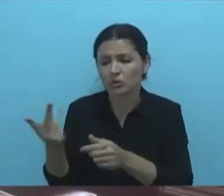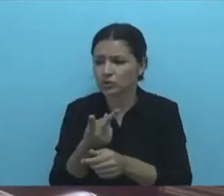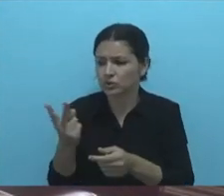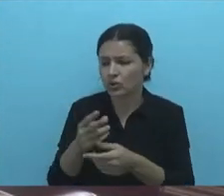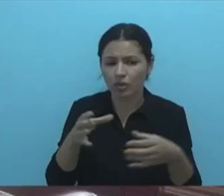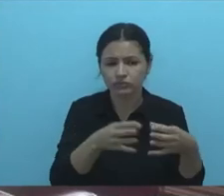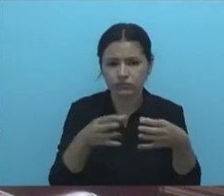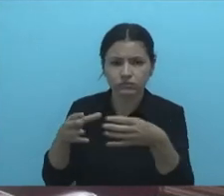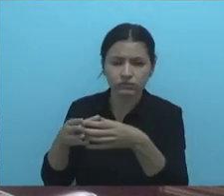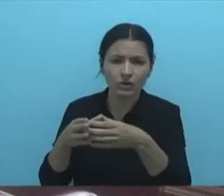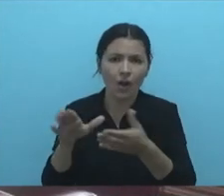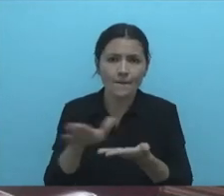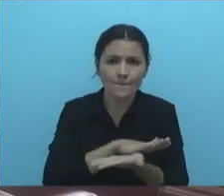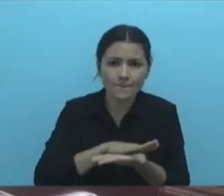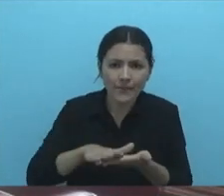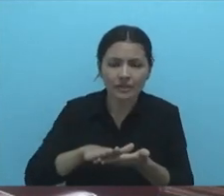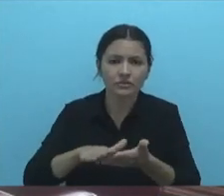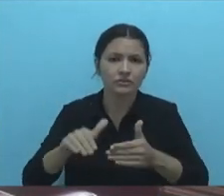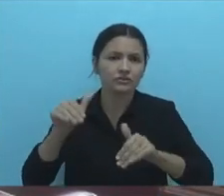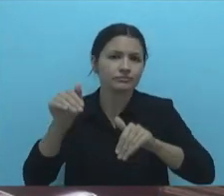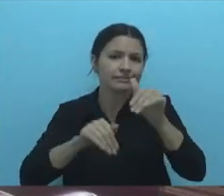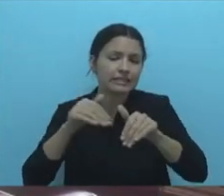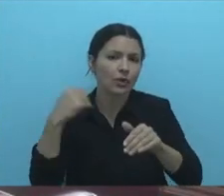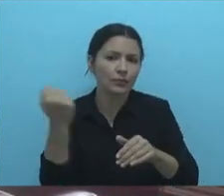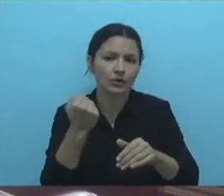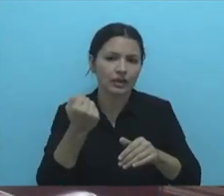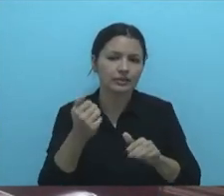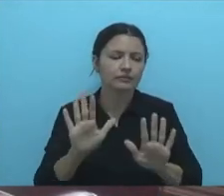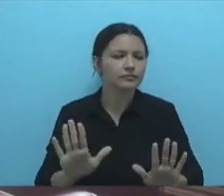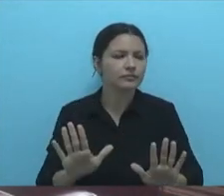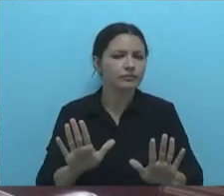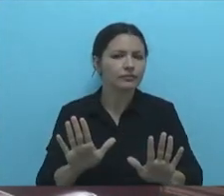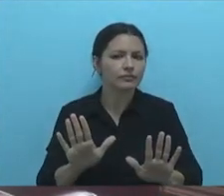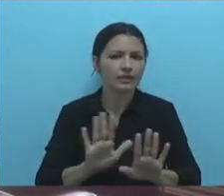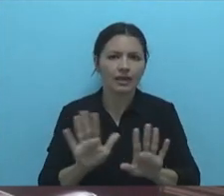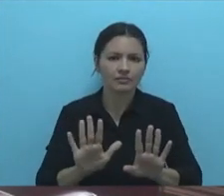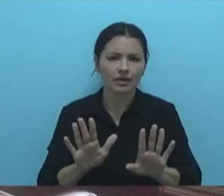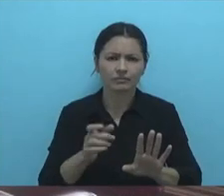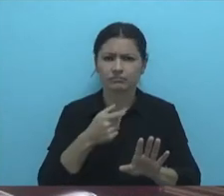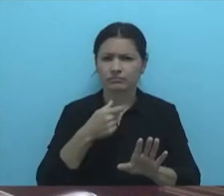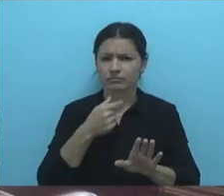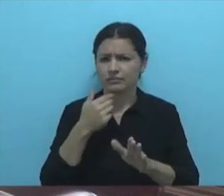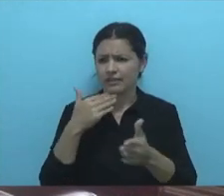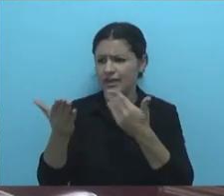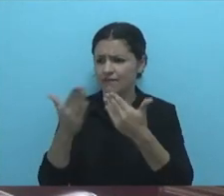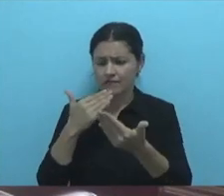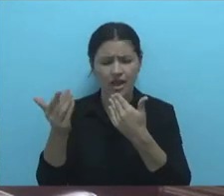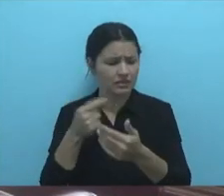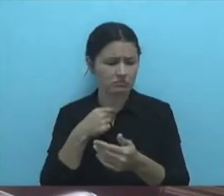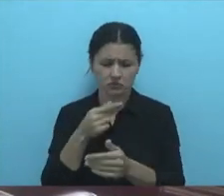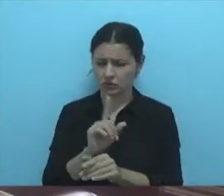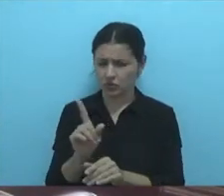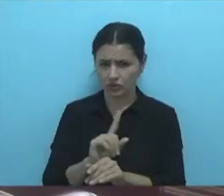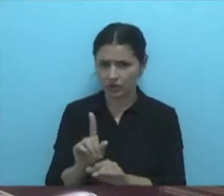veces los pisos electorales Tienen alguna importancia con esta aclaración Yo no vine a traer nada extrapolado